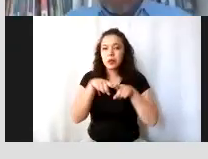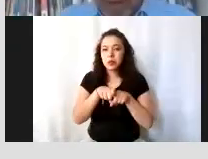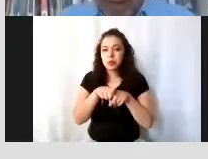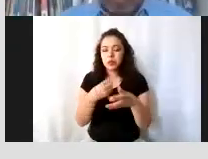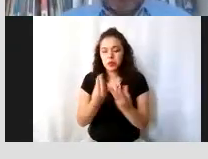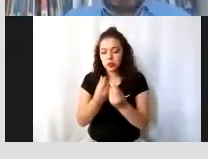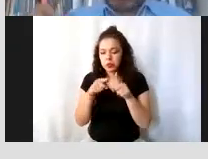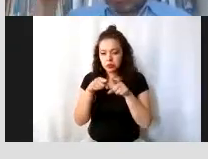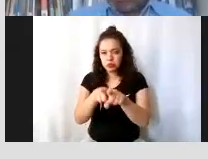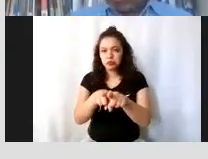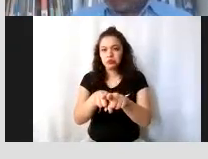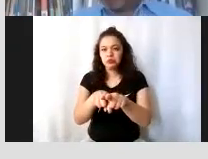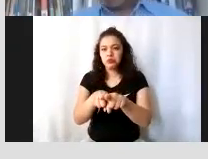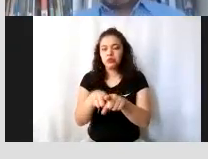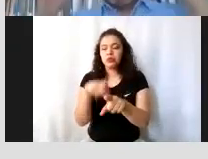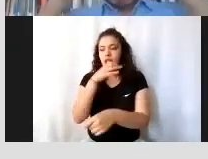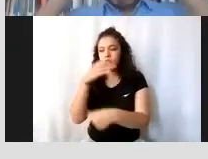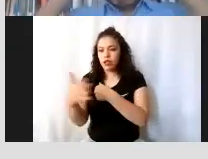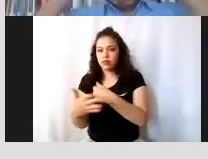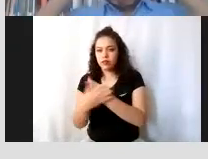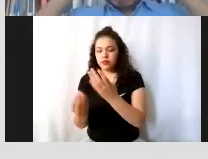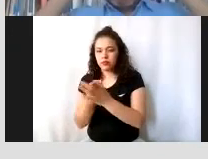paralela sus avisos de privacidad.